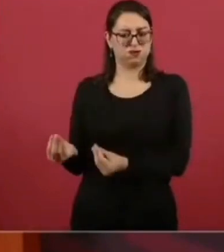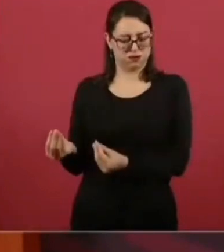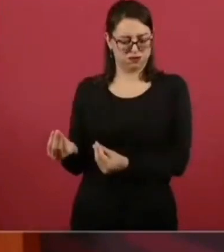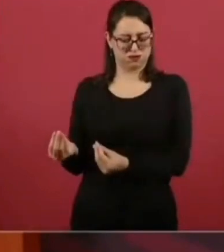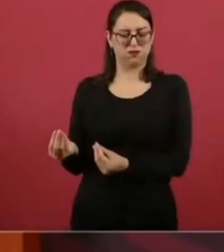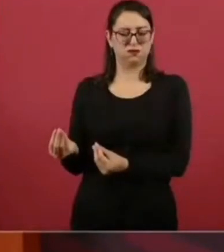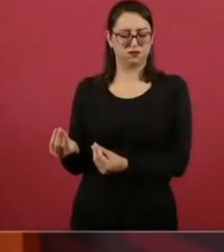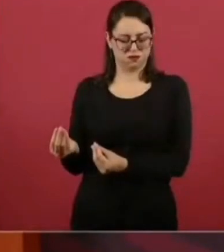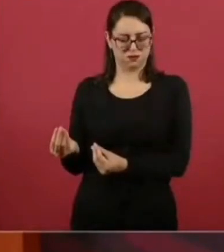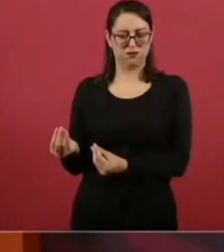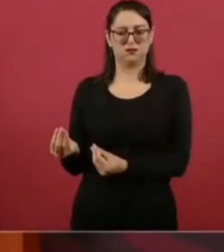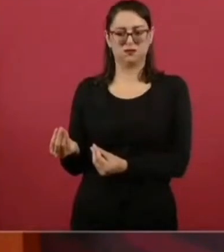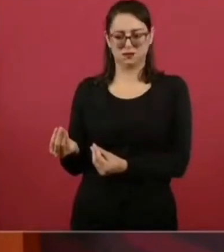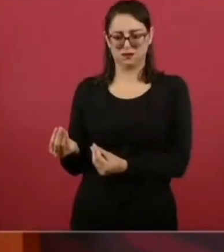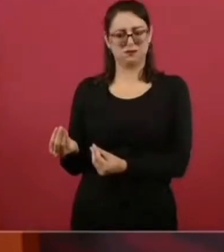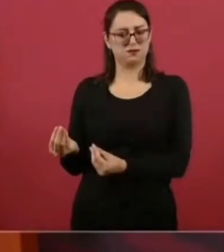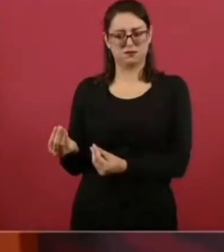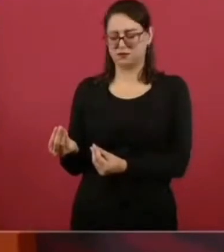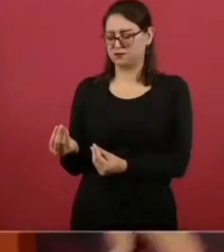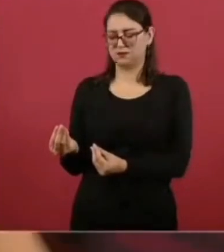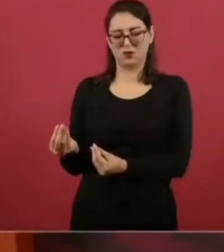En algunas plataformas, pero lleno,